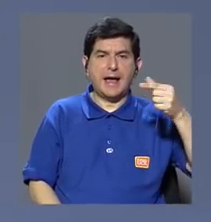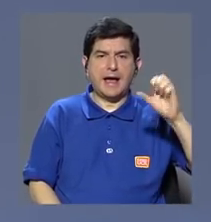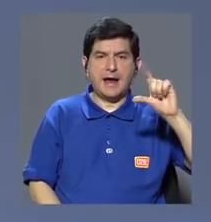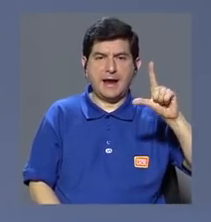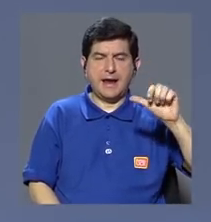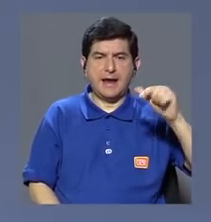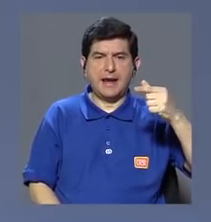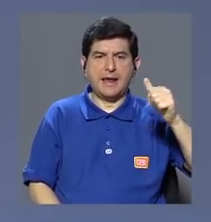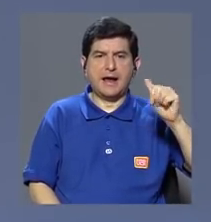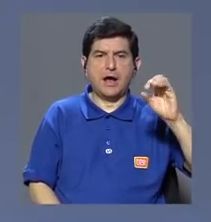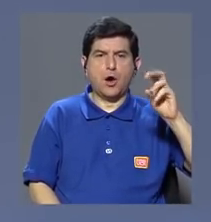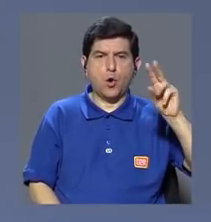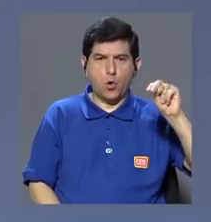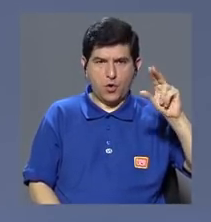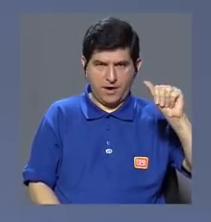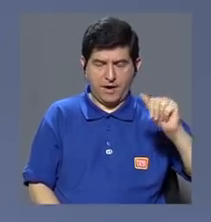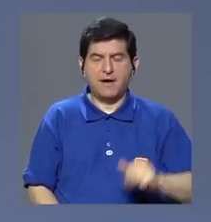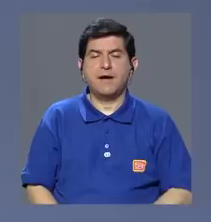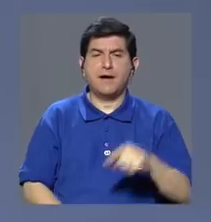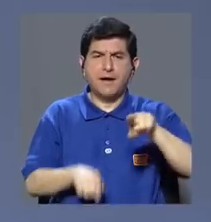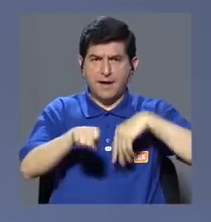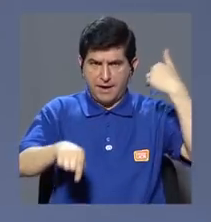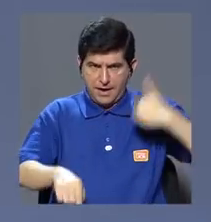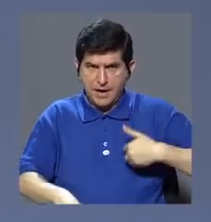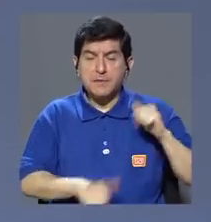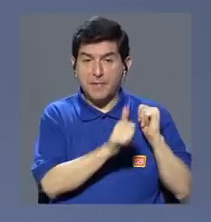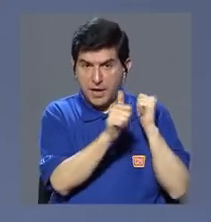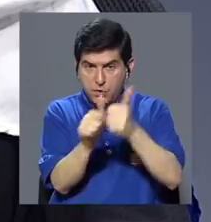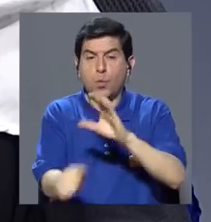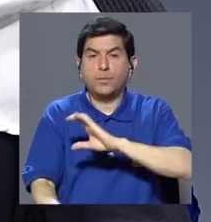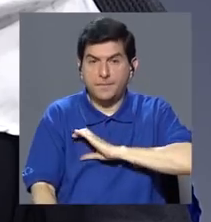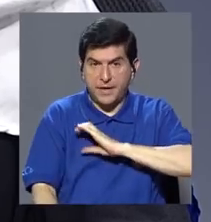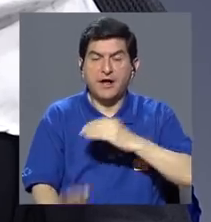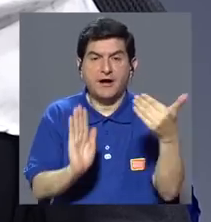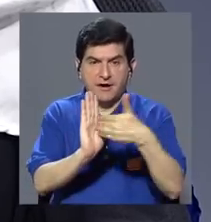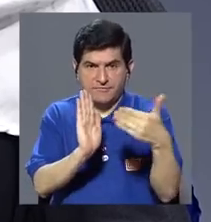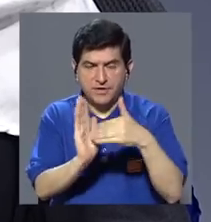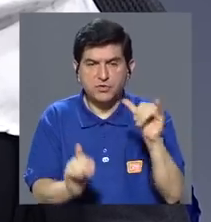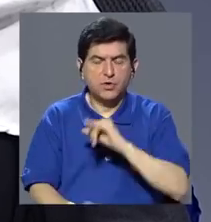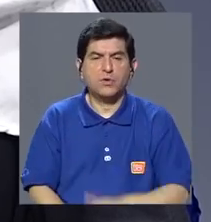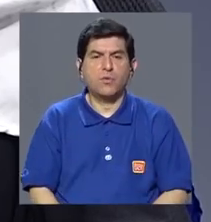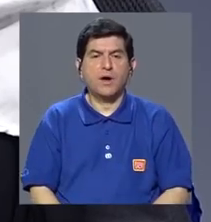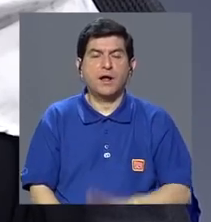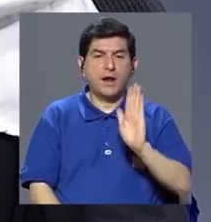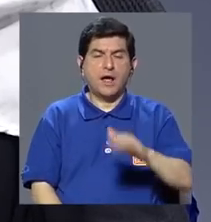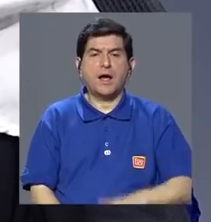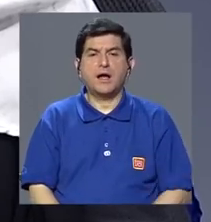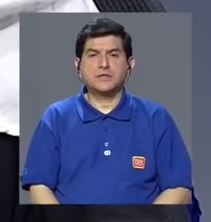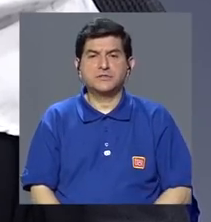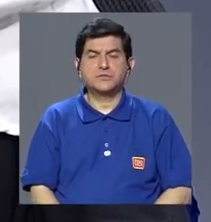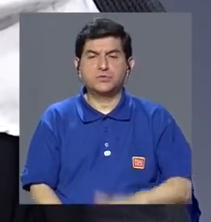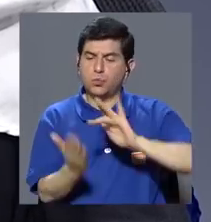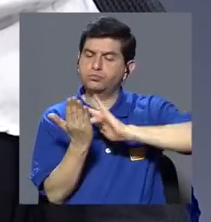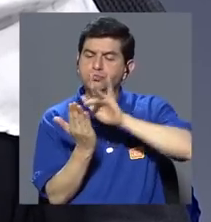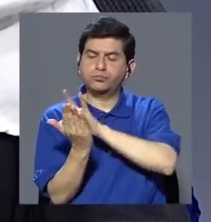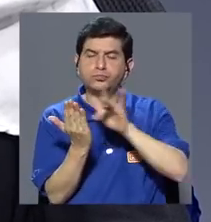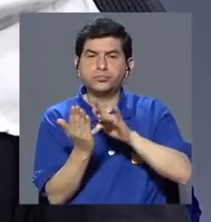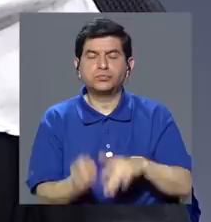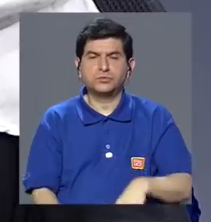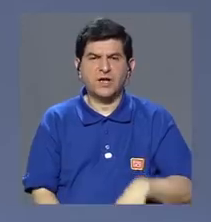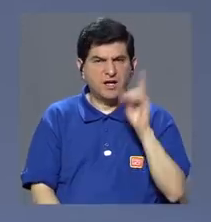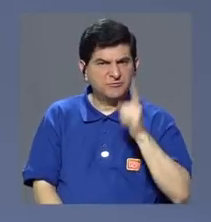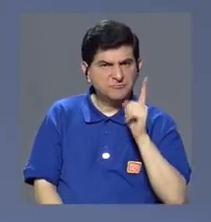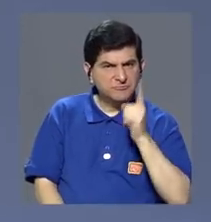entiendo el hermano sufrió persecución policial e inclusive a su teléfono le hicieron llamados de